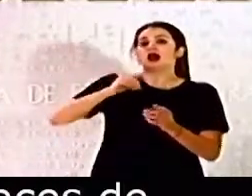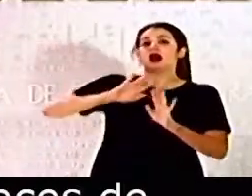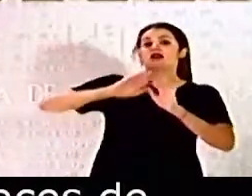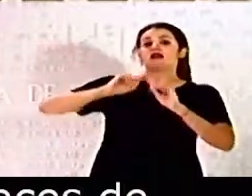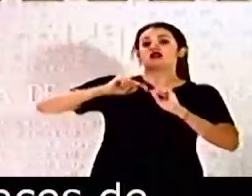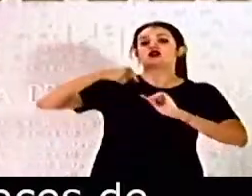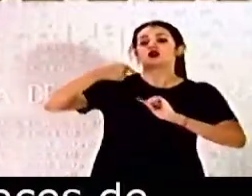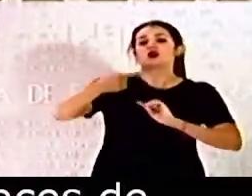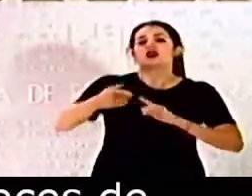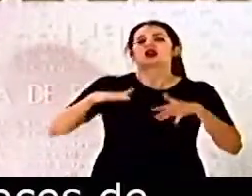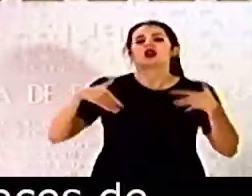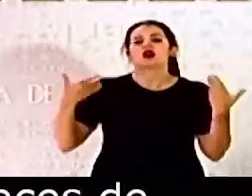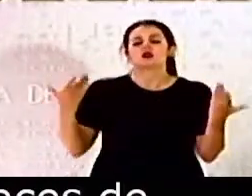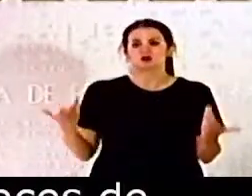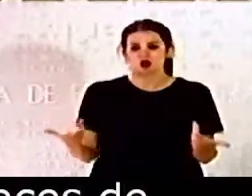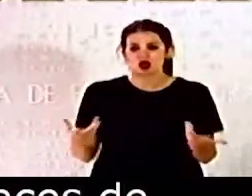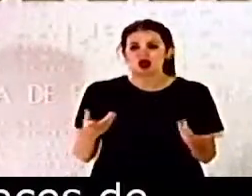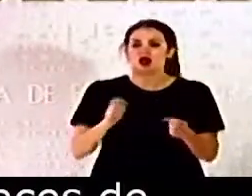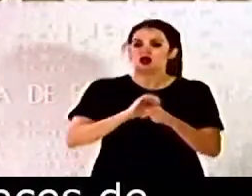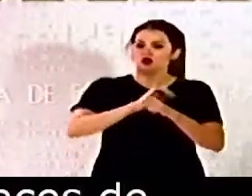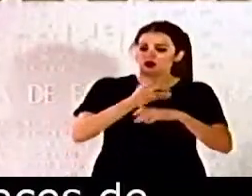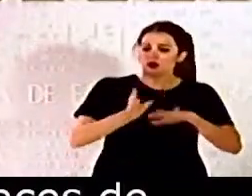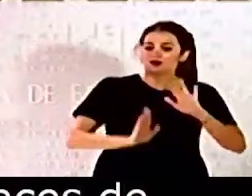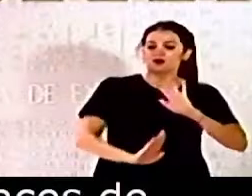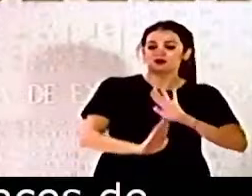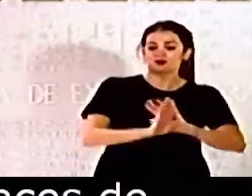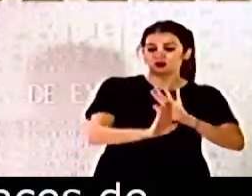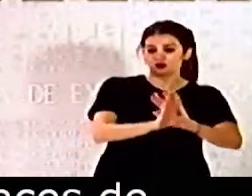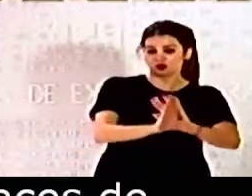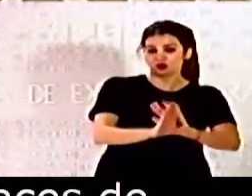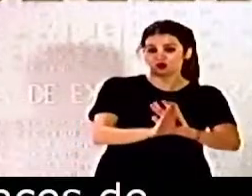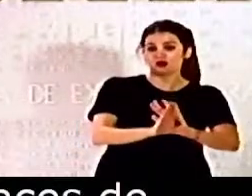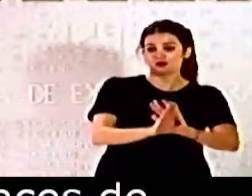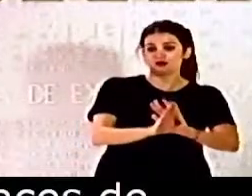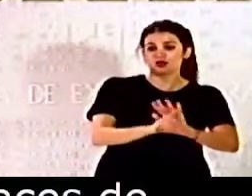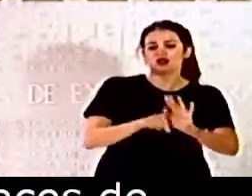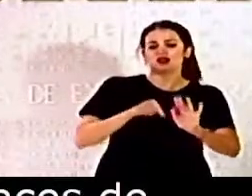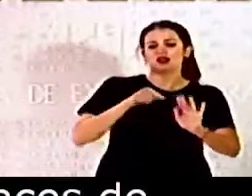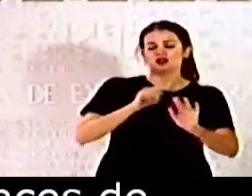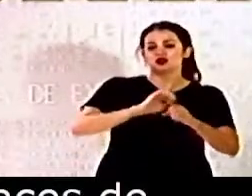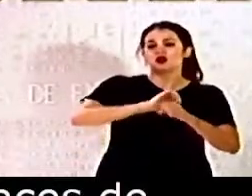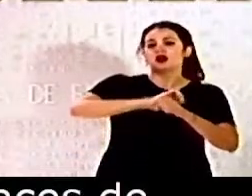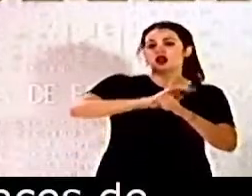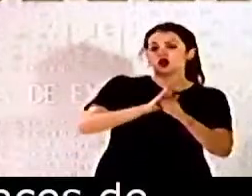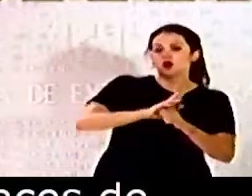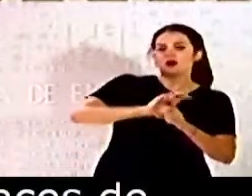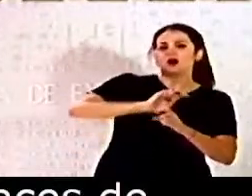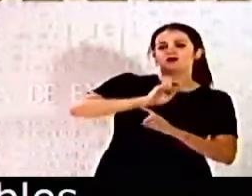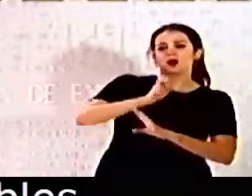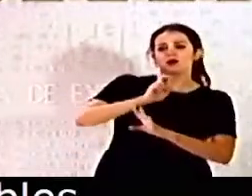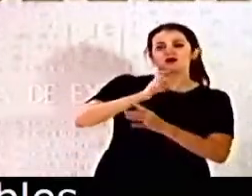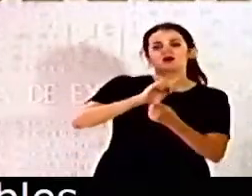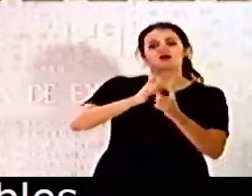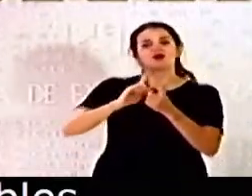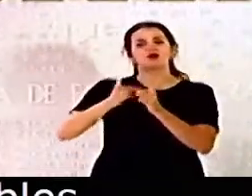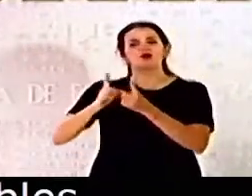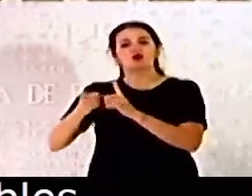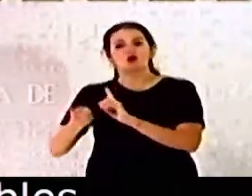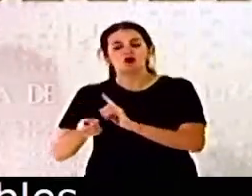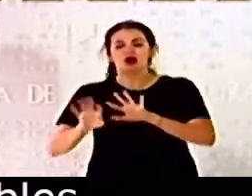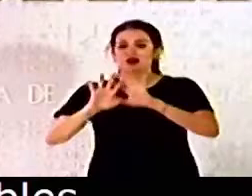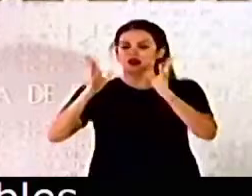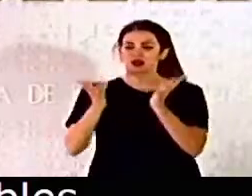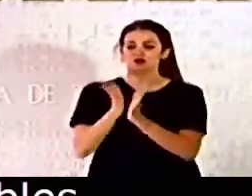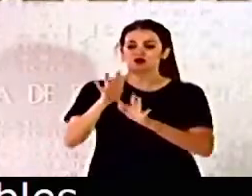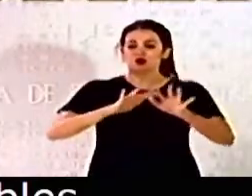viviendo y que, por lo tanto, eso nos lleve a mutaciones que, con la movilidad mundial que hay,